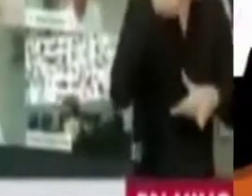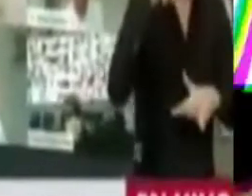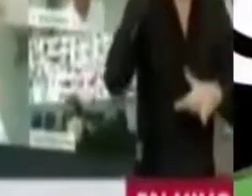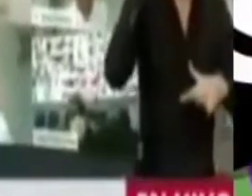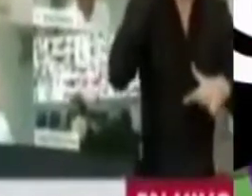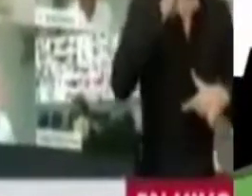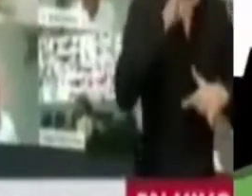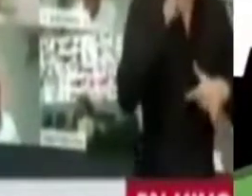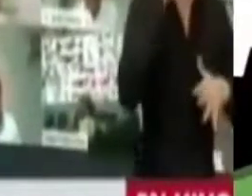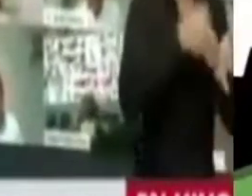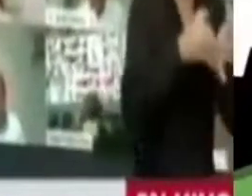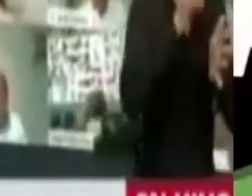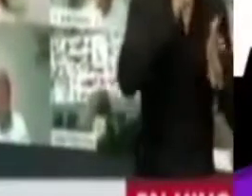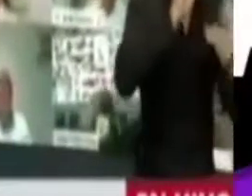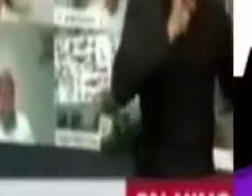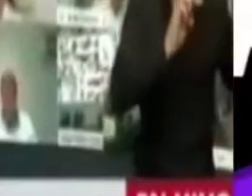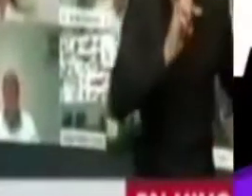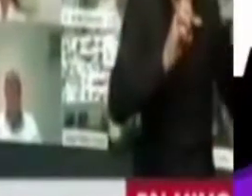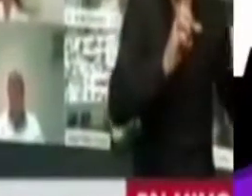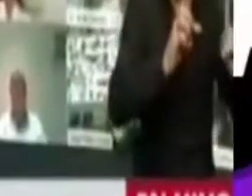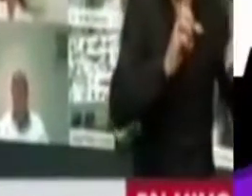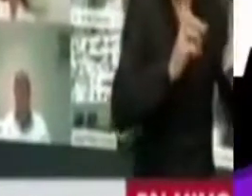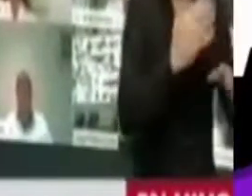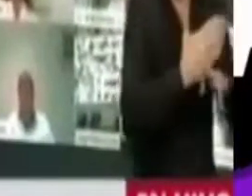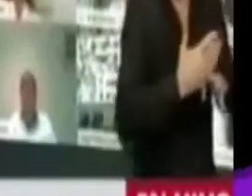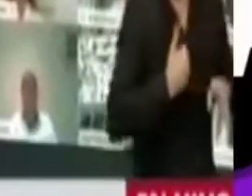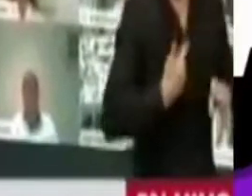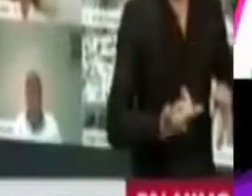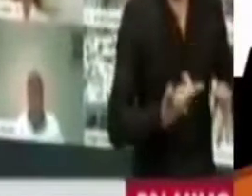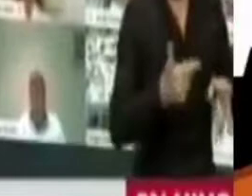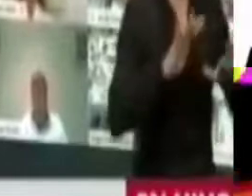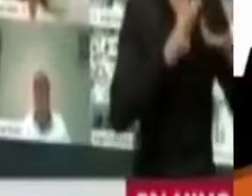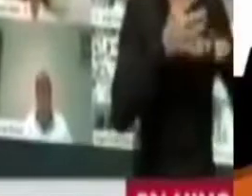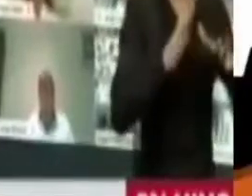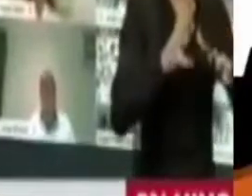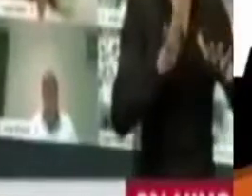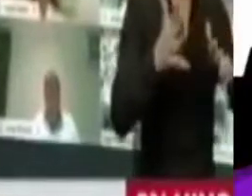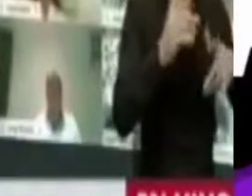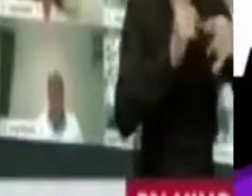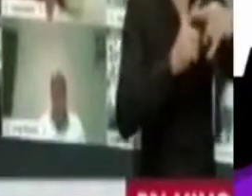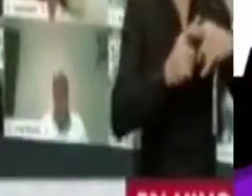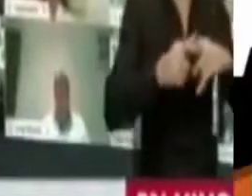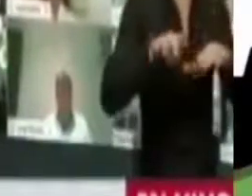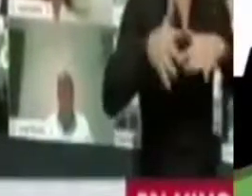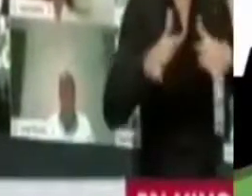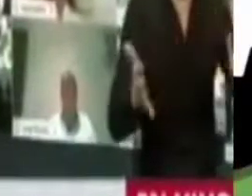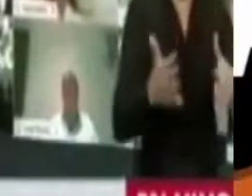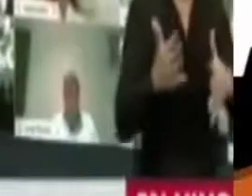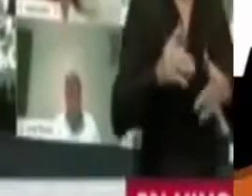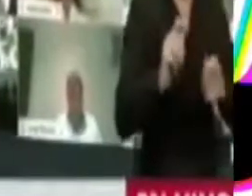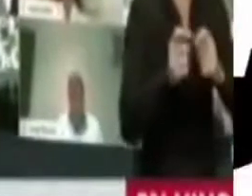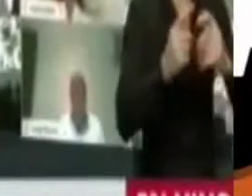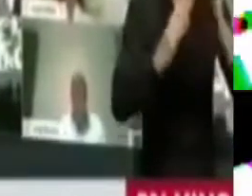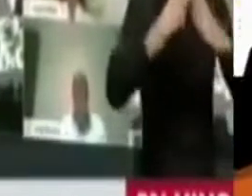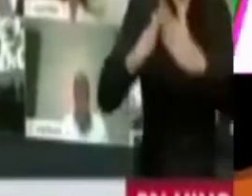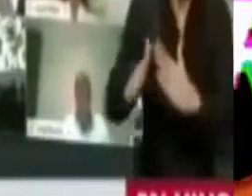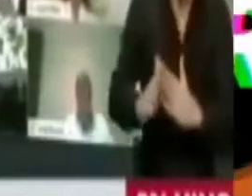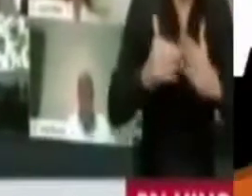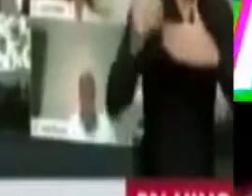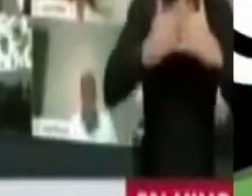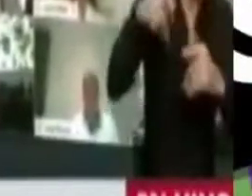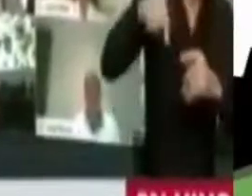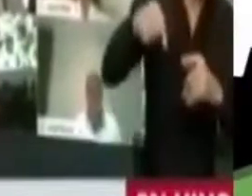por los resultados no fueron tan holgados, fueron ajustados. Sí. Entonces ahí, bueno, cuando es ajustado, porque era en particular ese artículo, ¿no?